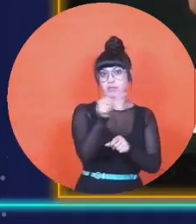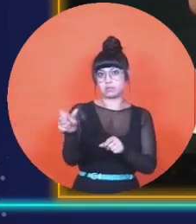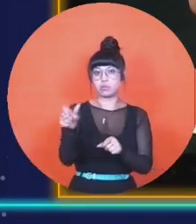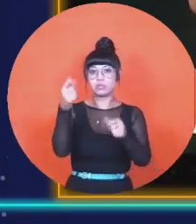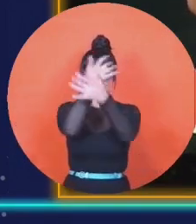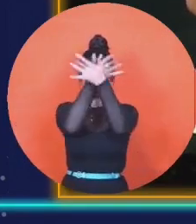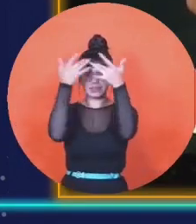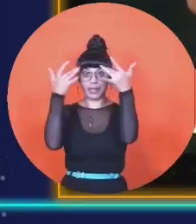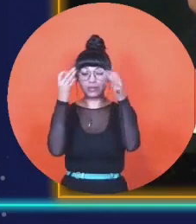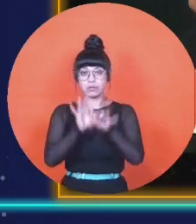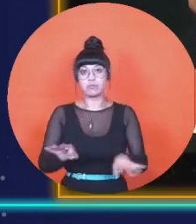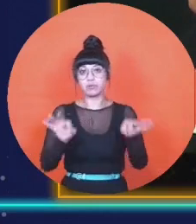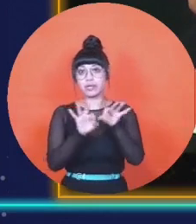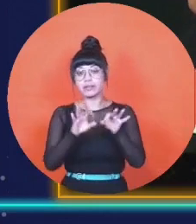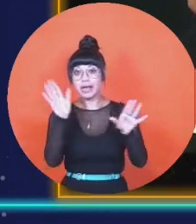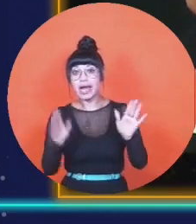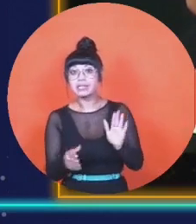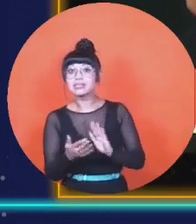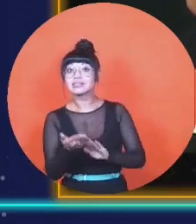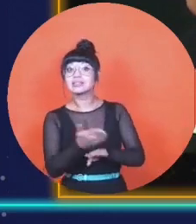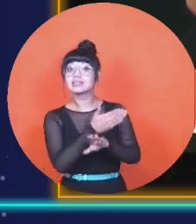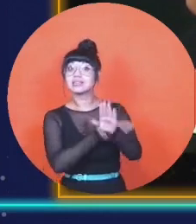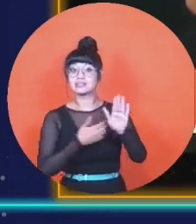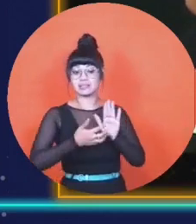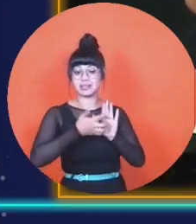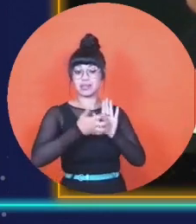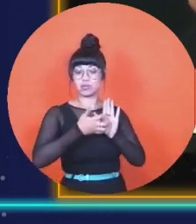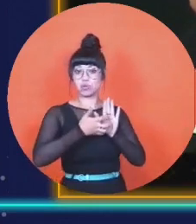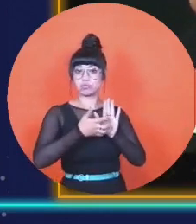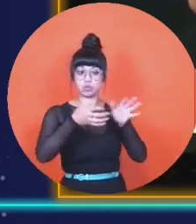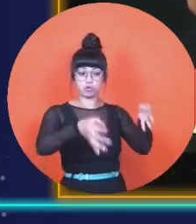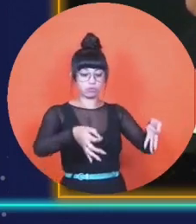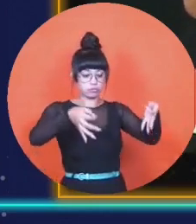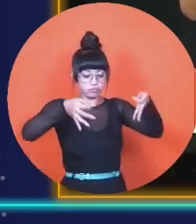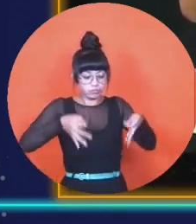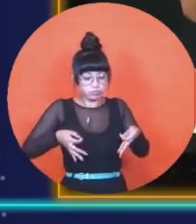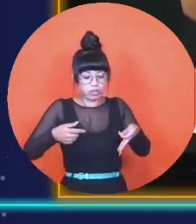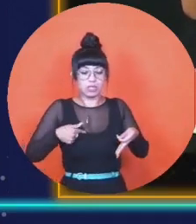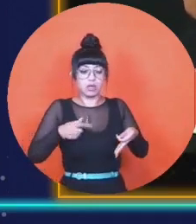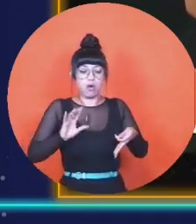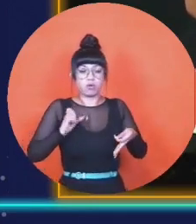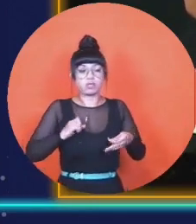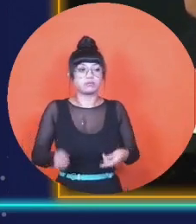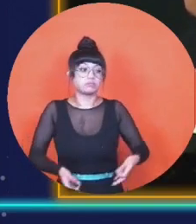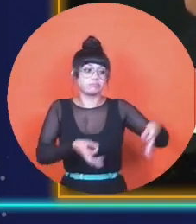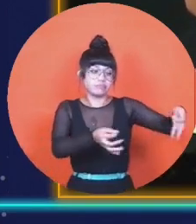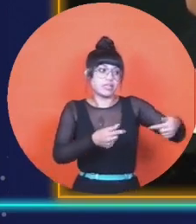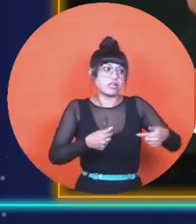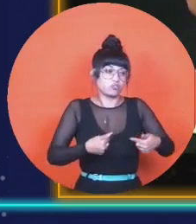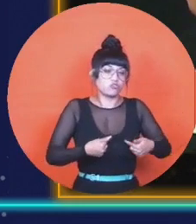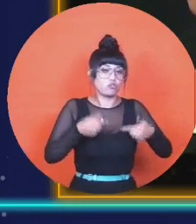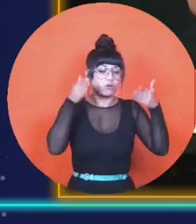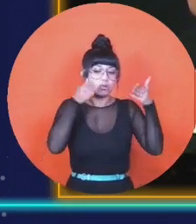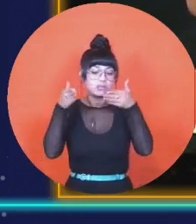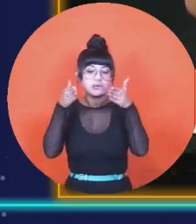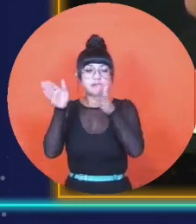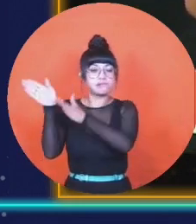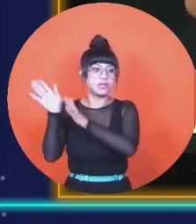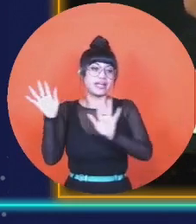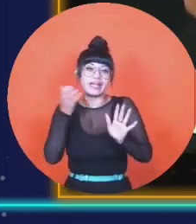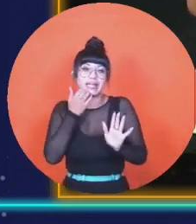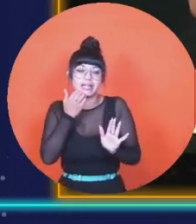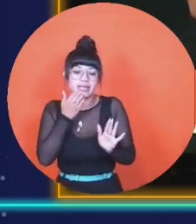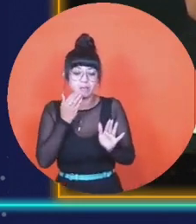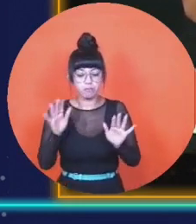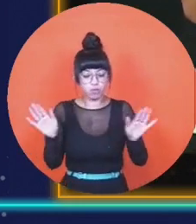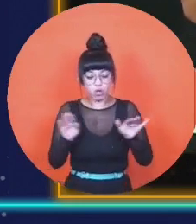que quienes tienen un diagnóstico ya se sientan cómodos diciendo como, mira, yo tengo déficit de atención. Yo no puedo estar en una reunión atento